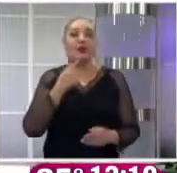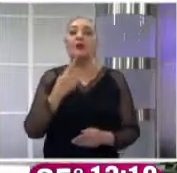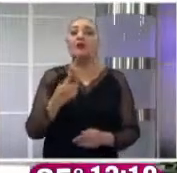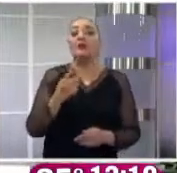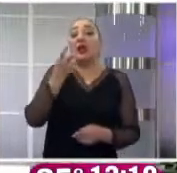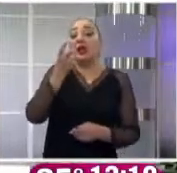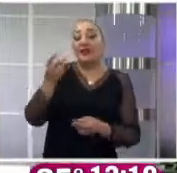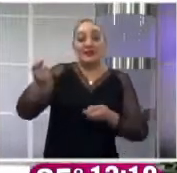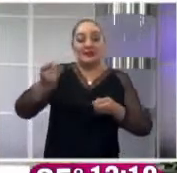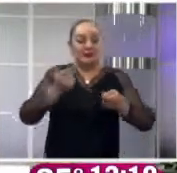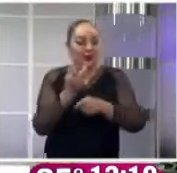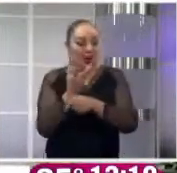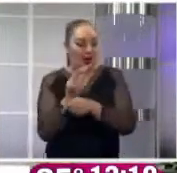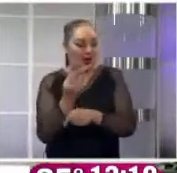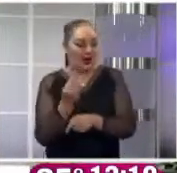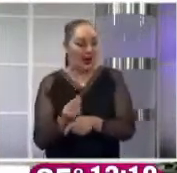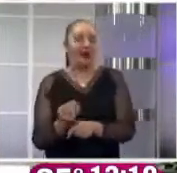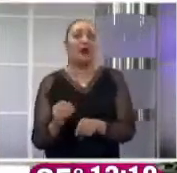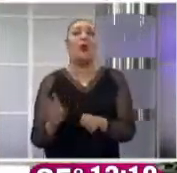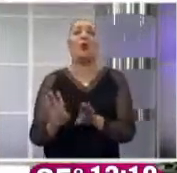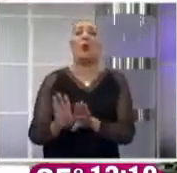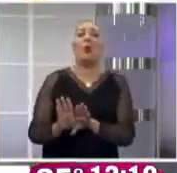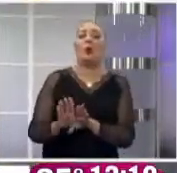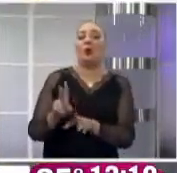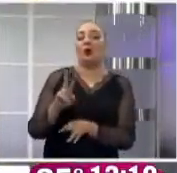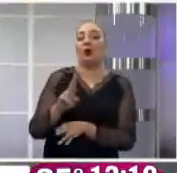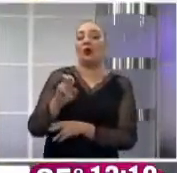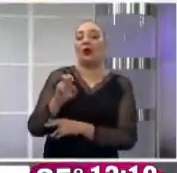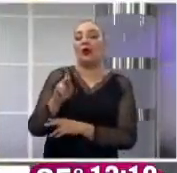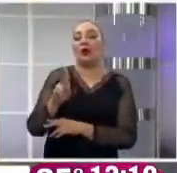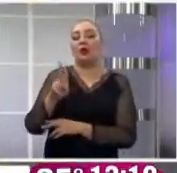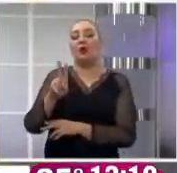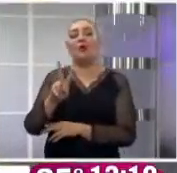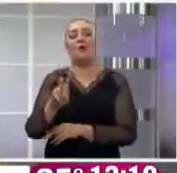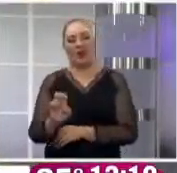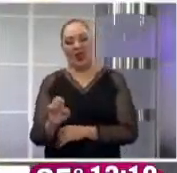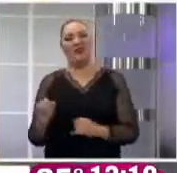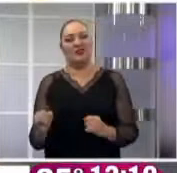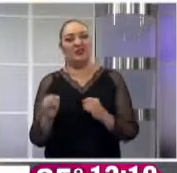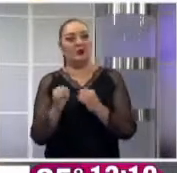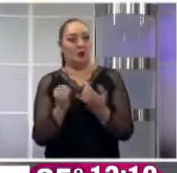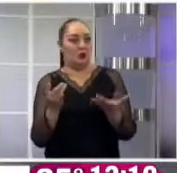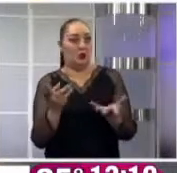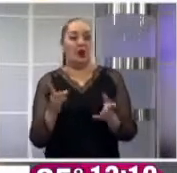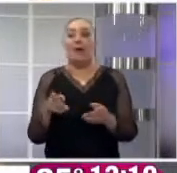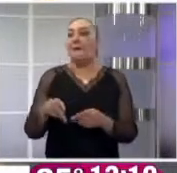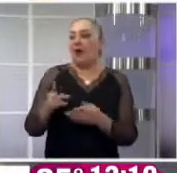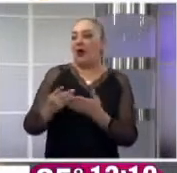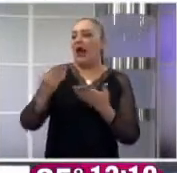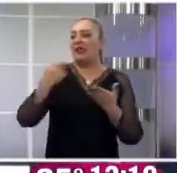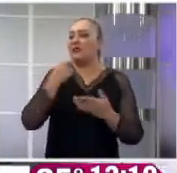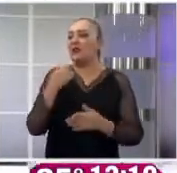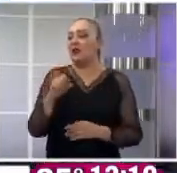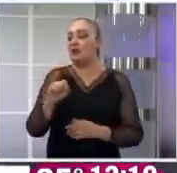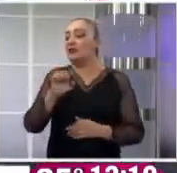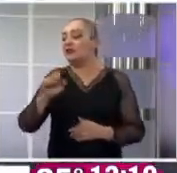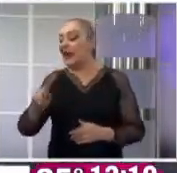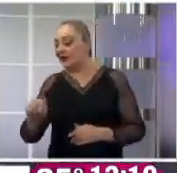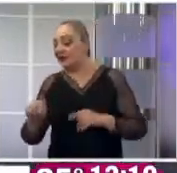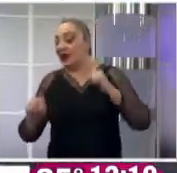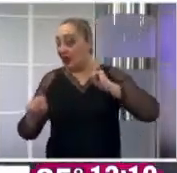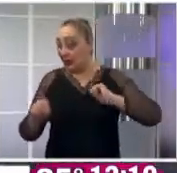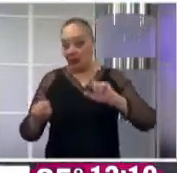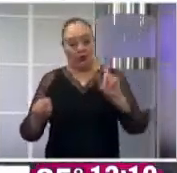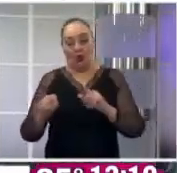regularización se va a realizar a través del repuve y no con el sat como originalmente se tenía previsto